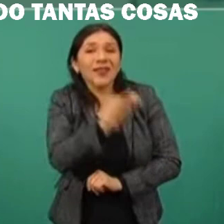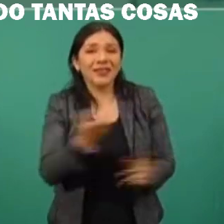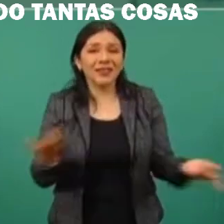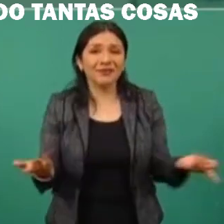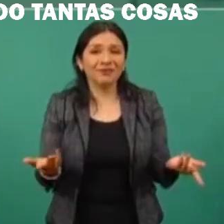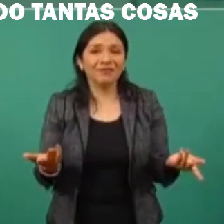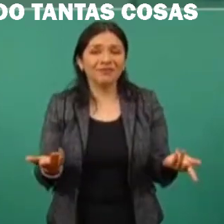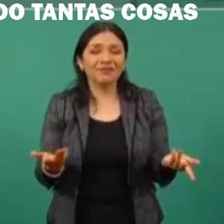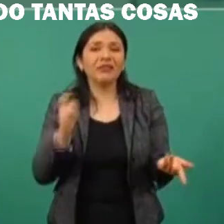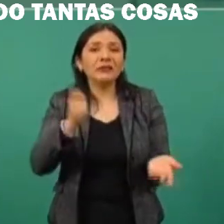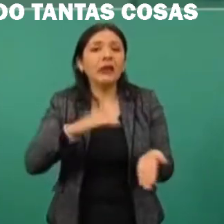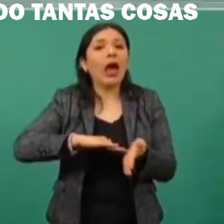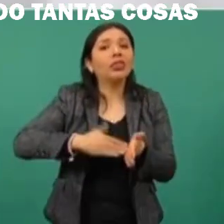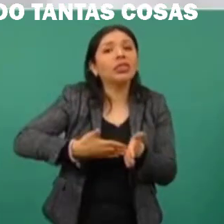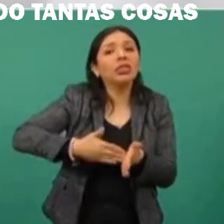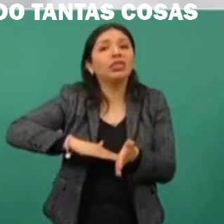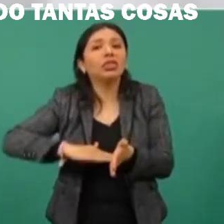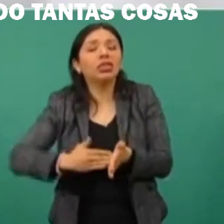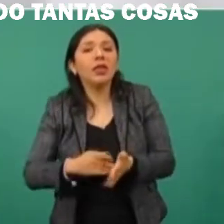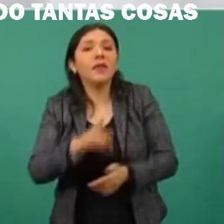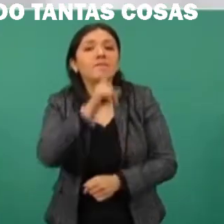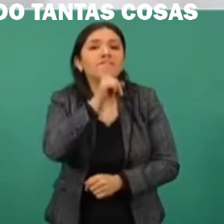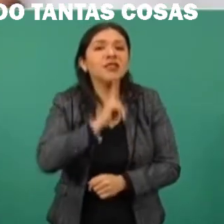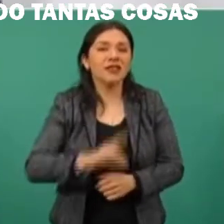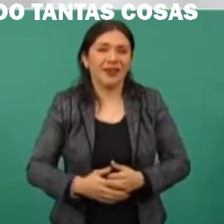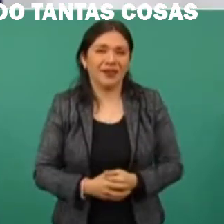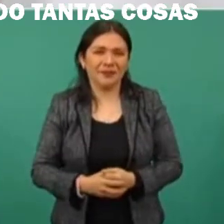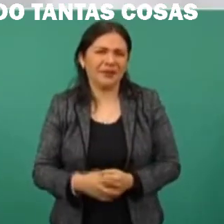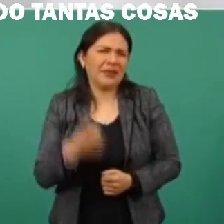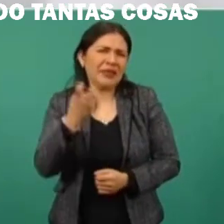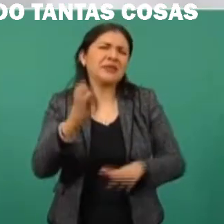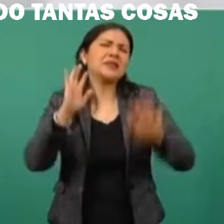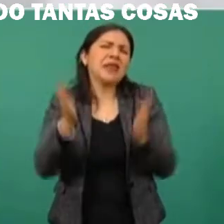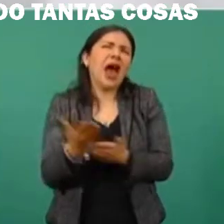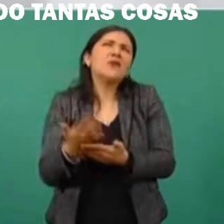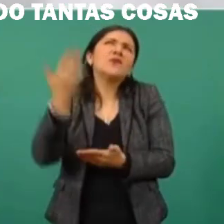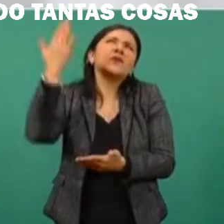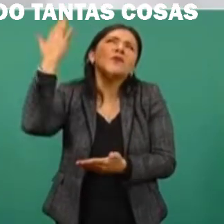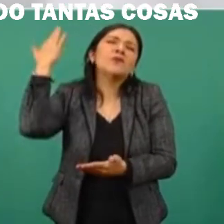la simulación. Y esto viene de lejos.